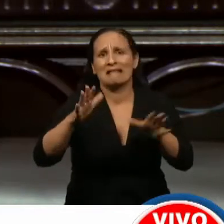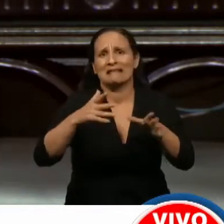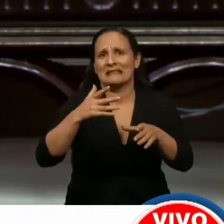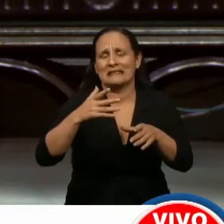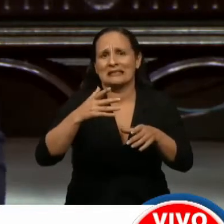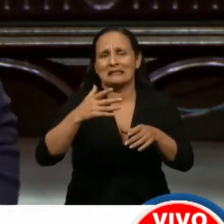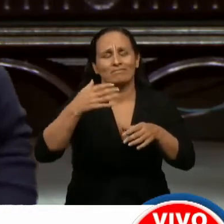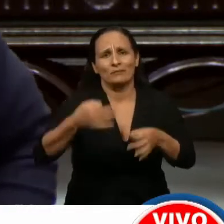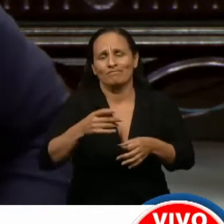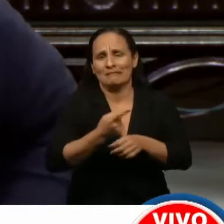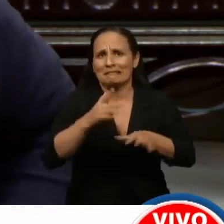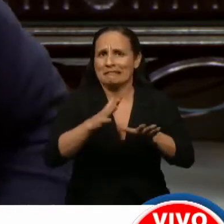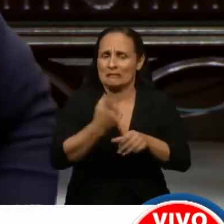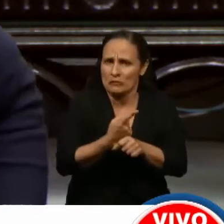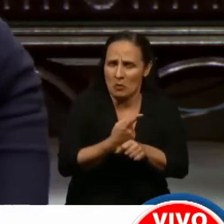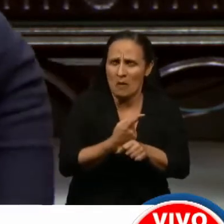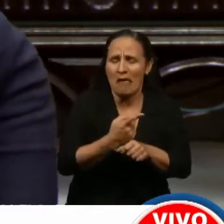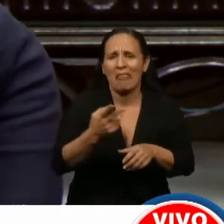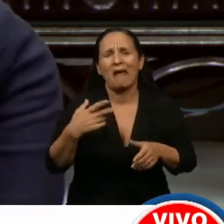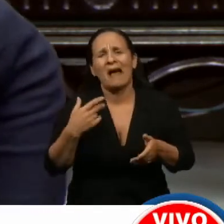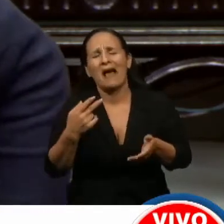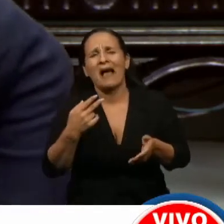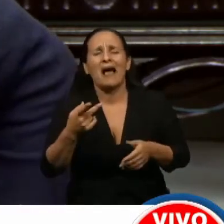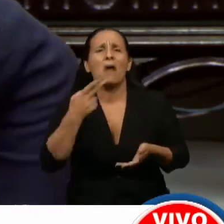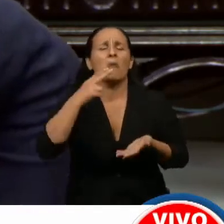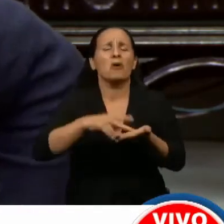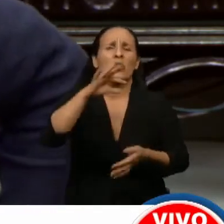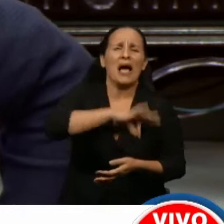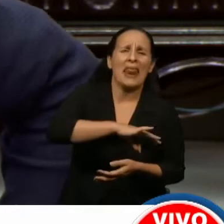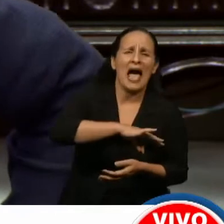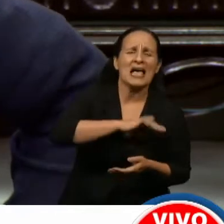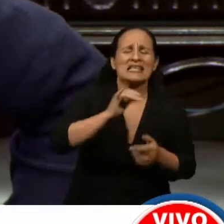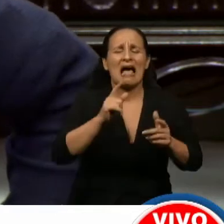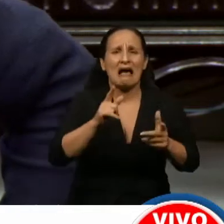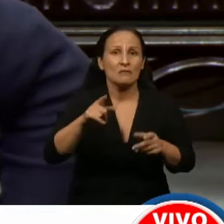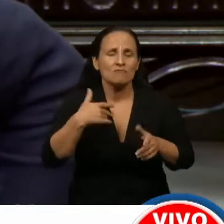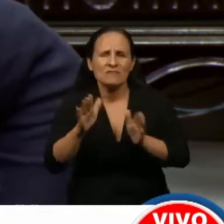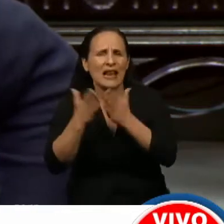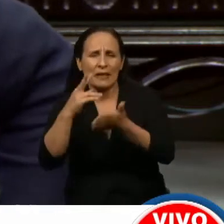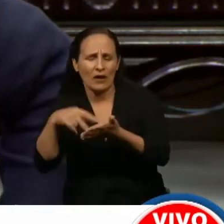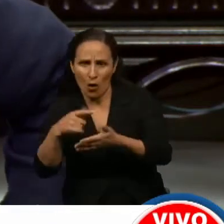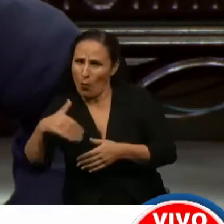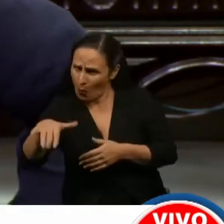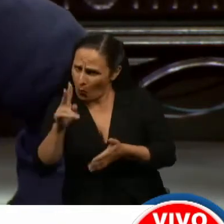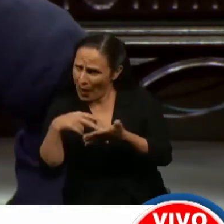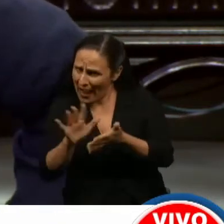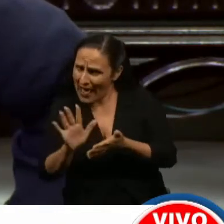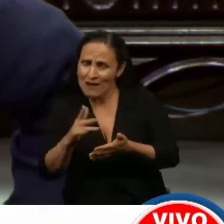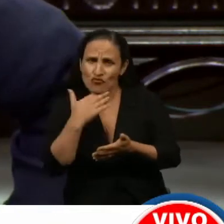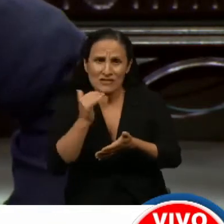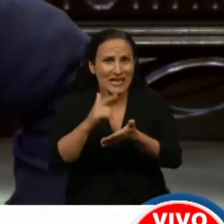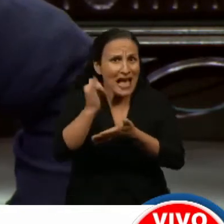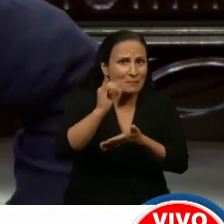el impuesto a las ganancias. Luego, no sé si Macri lo explica en el libro o en algún lugar, todavía no lo pude leer, lo voy a leer.